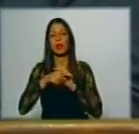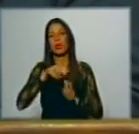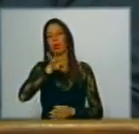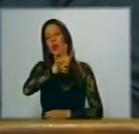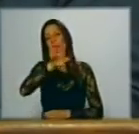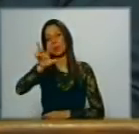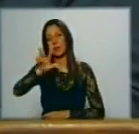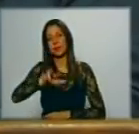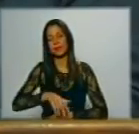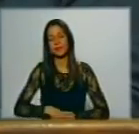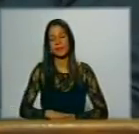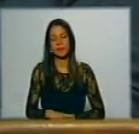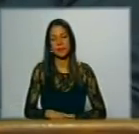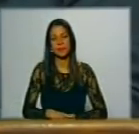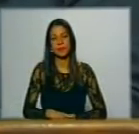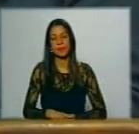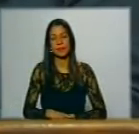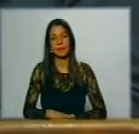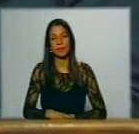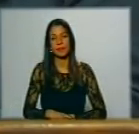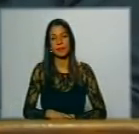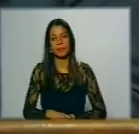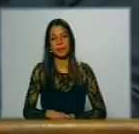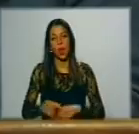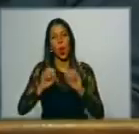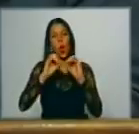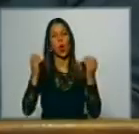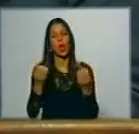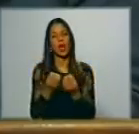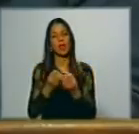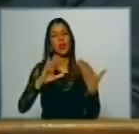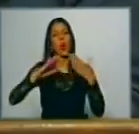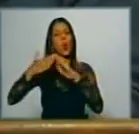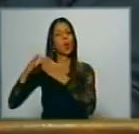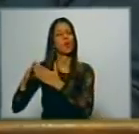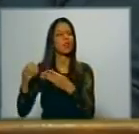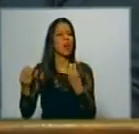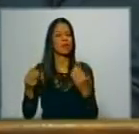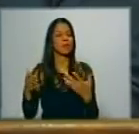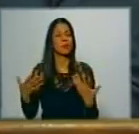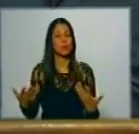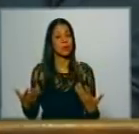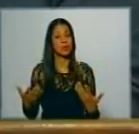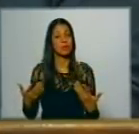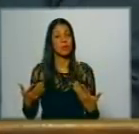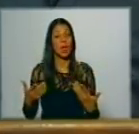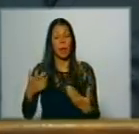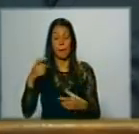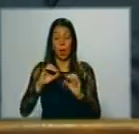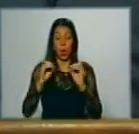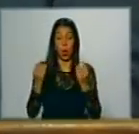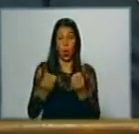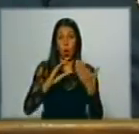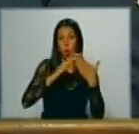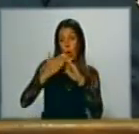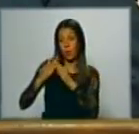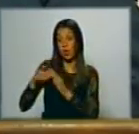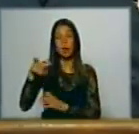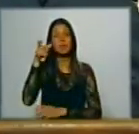43. Se entenderá por organización social para defensa de las personas en el acceso